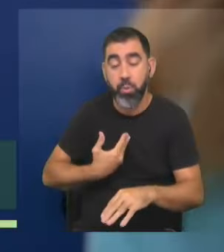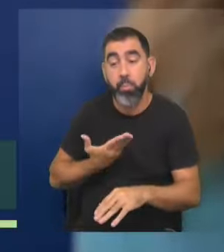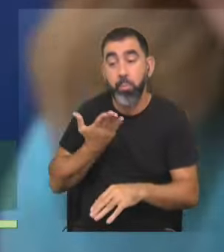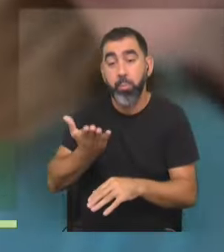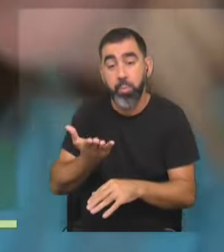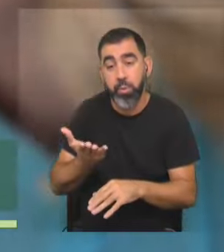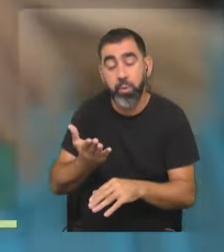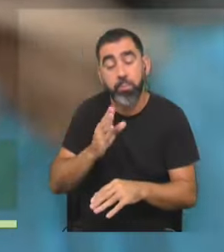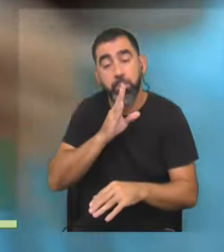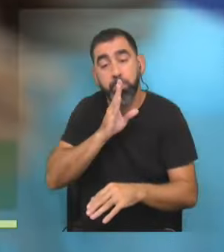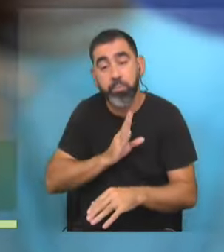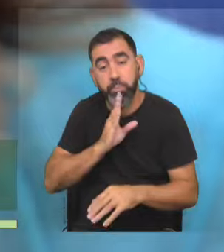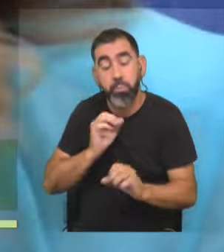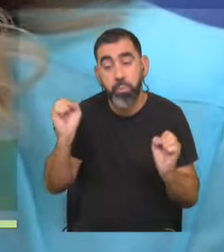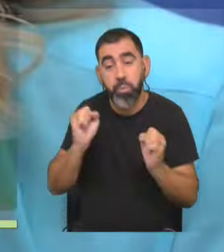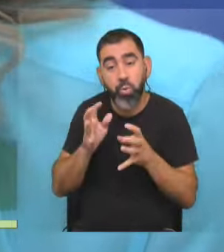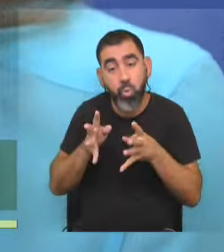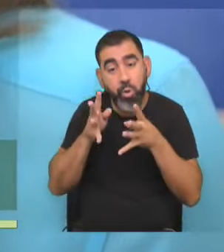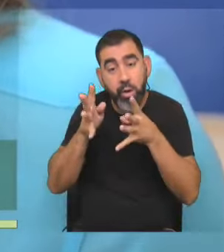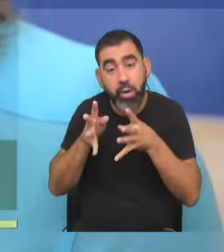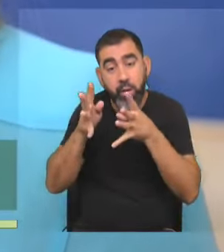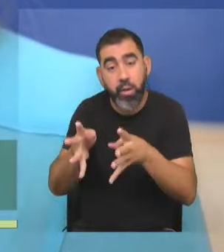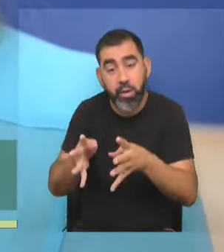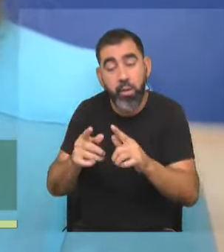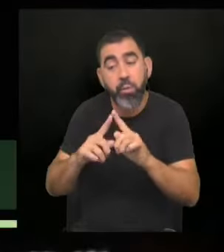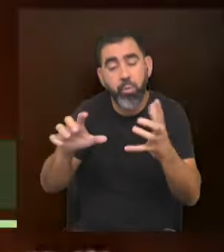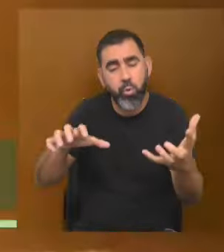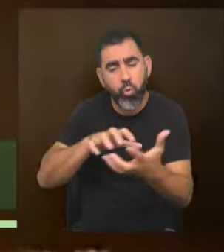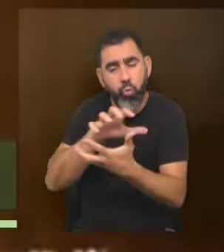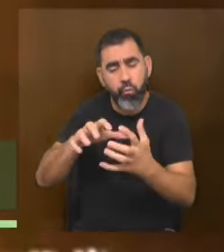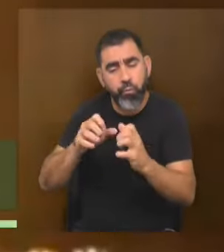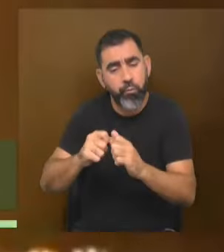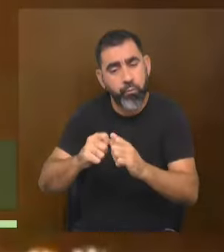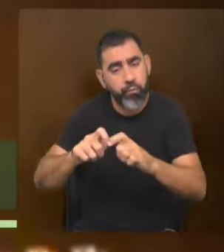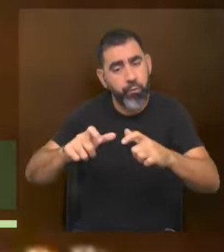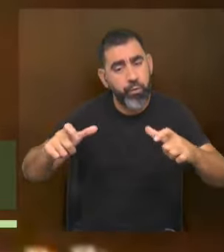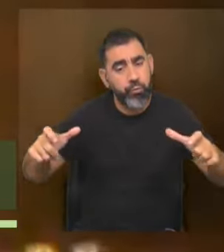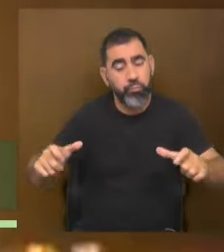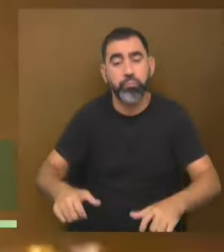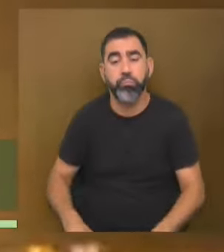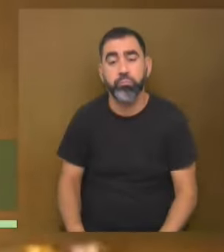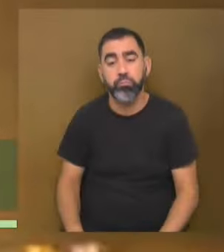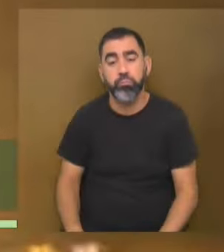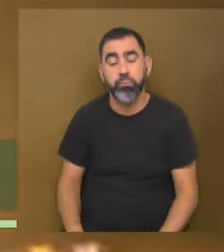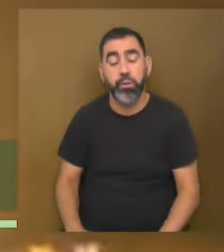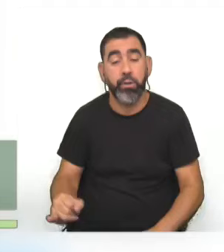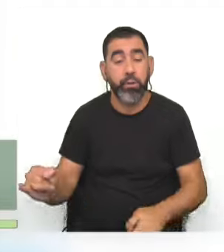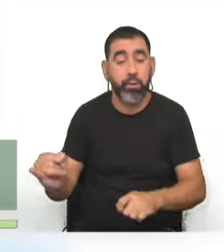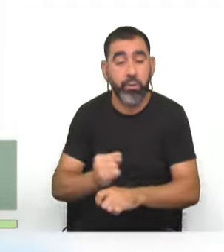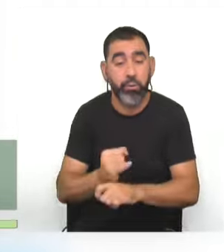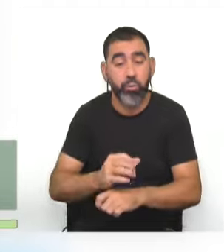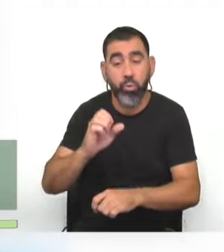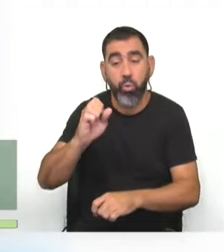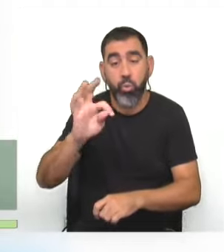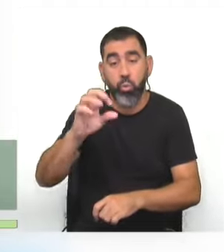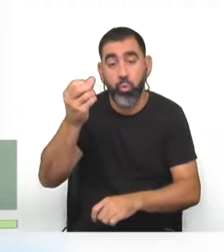intenso a la prudencia por temor a una guerra abierta y la extensión del conflicto en Oriente medio instituciones como la otan y la